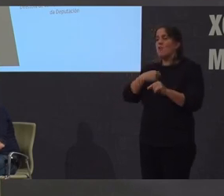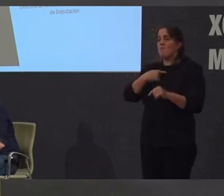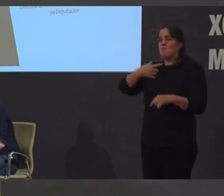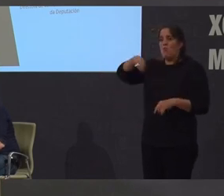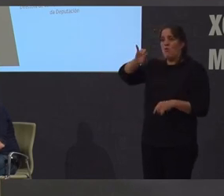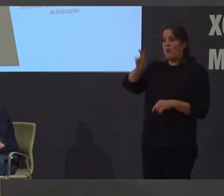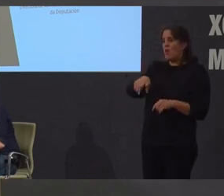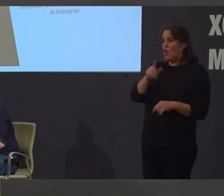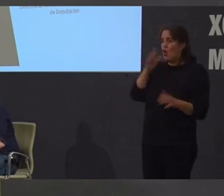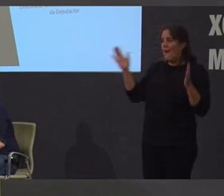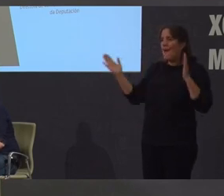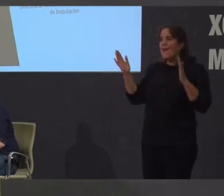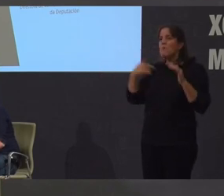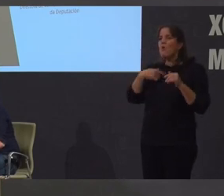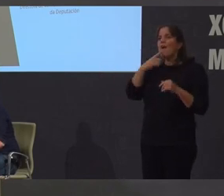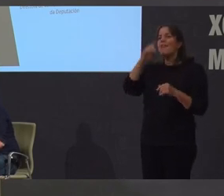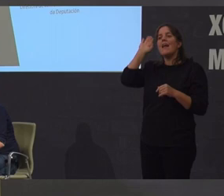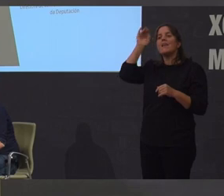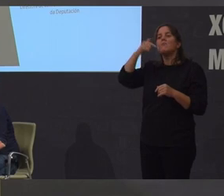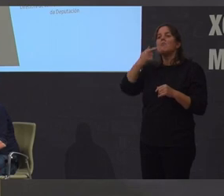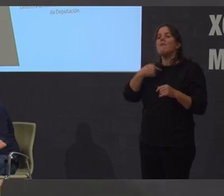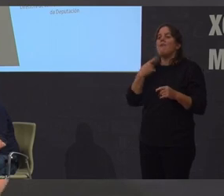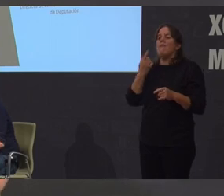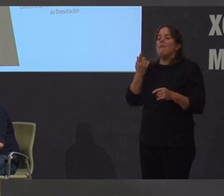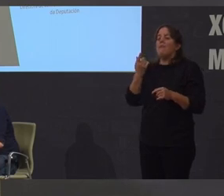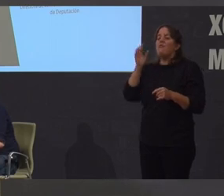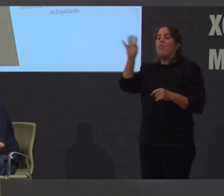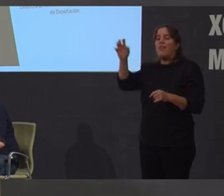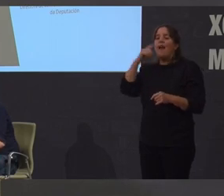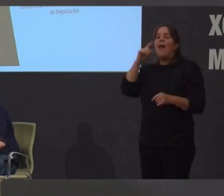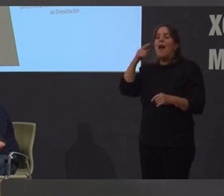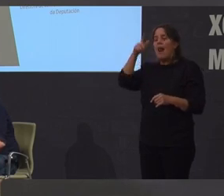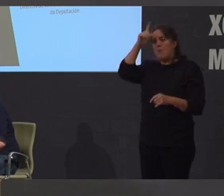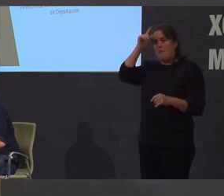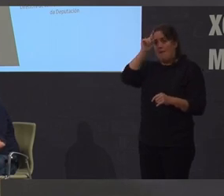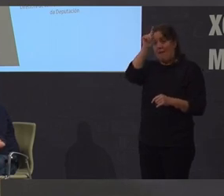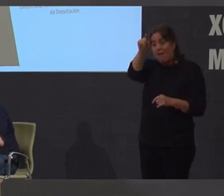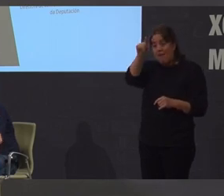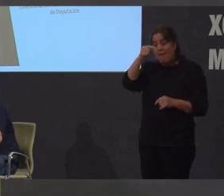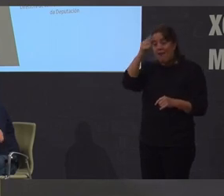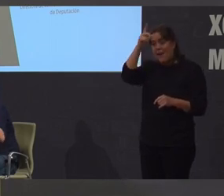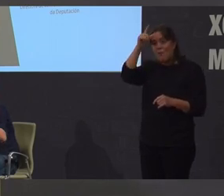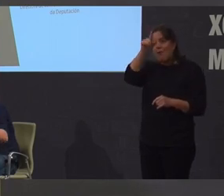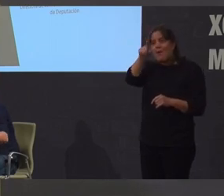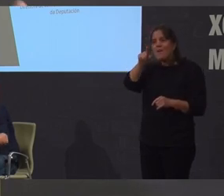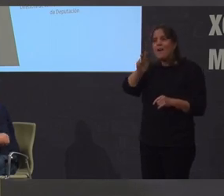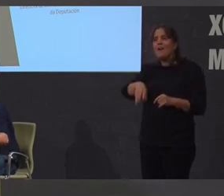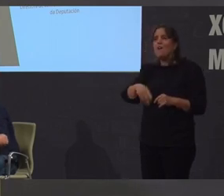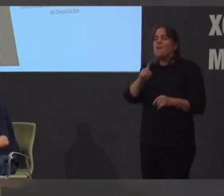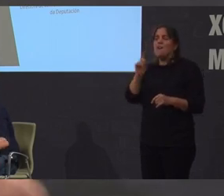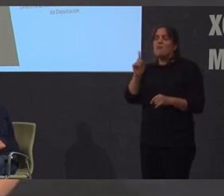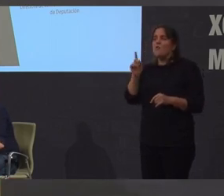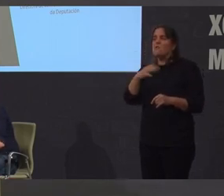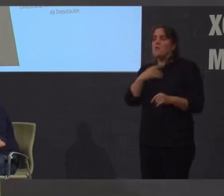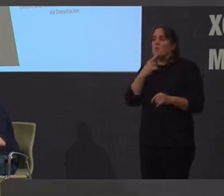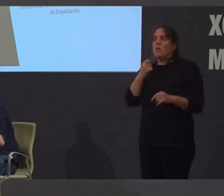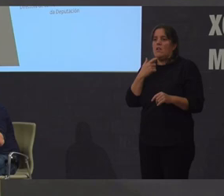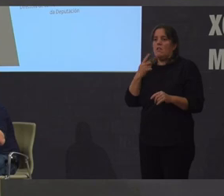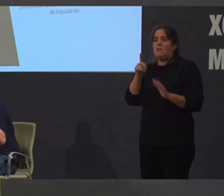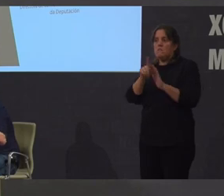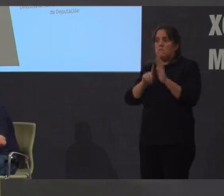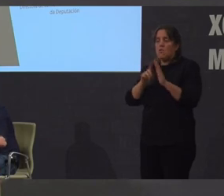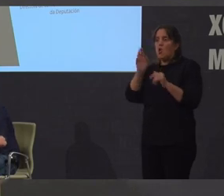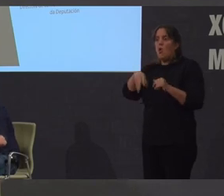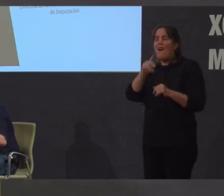tomaron durante los años de la República Federal Alemana. En Alemania no solo no hubo desnazificación, sino